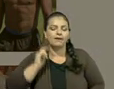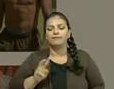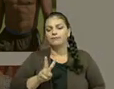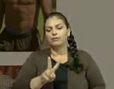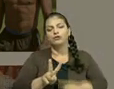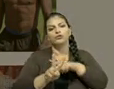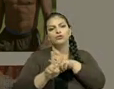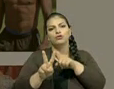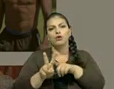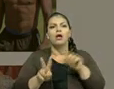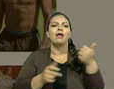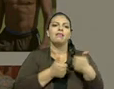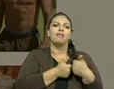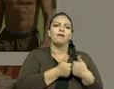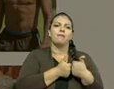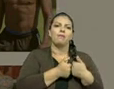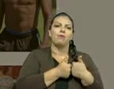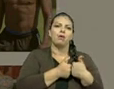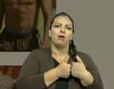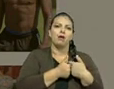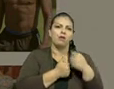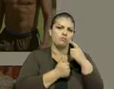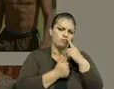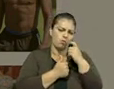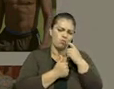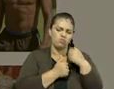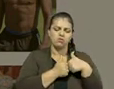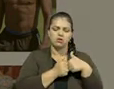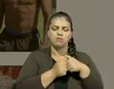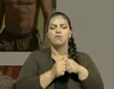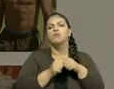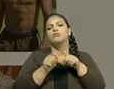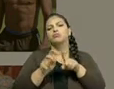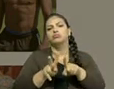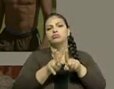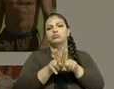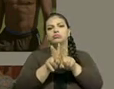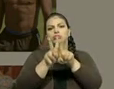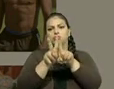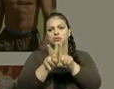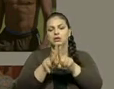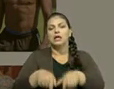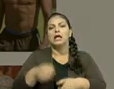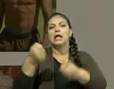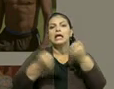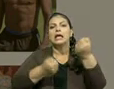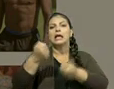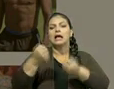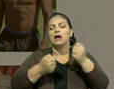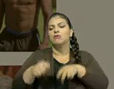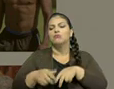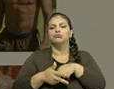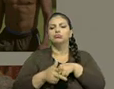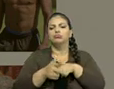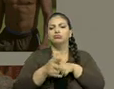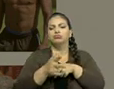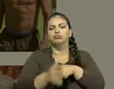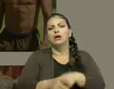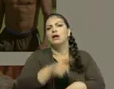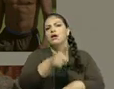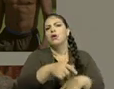abogada para retirar a su hija, ya que necesitaba demostrar que era él el padre. El jugador, quien mantuvo